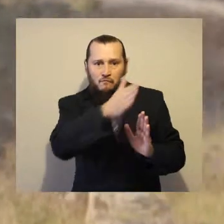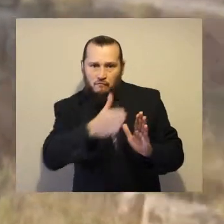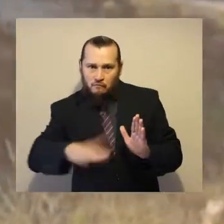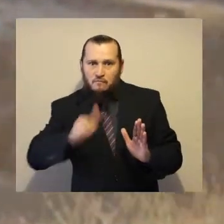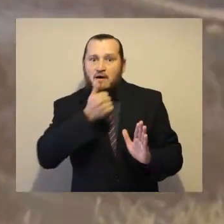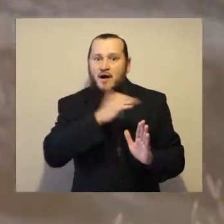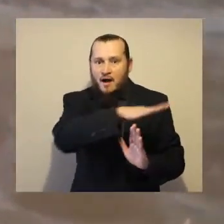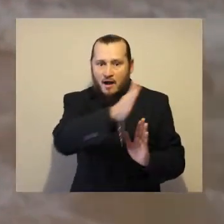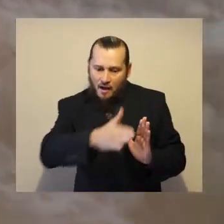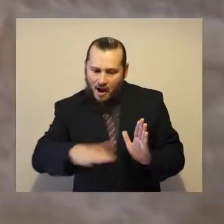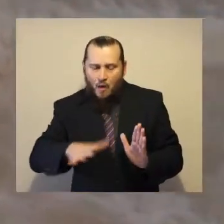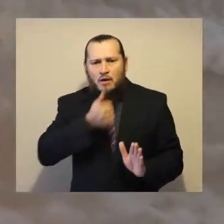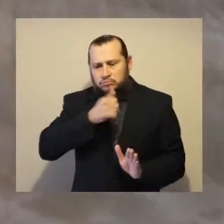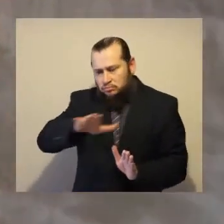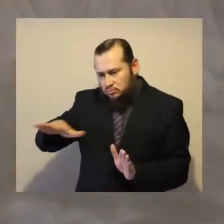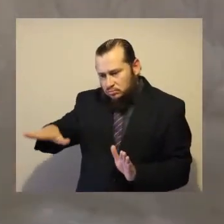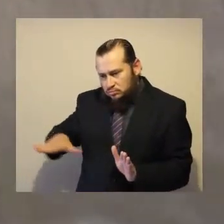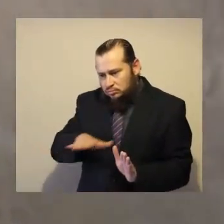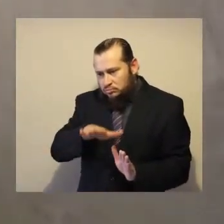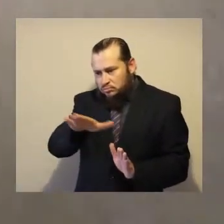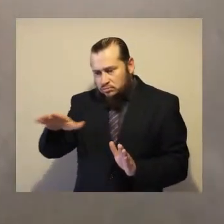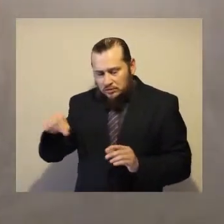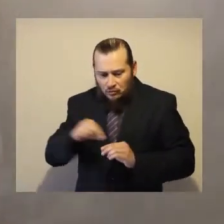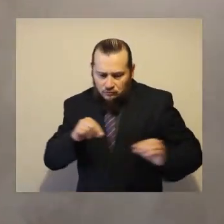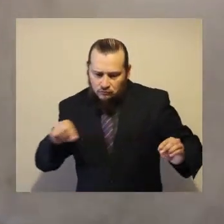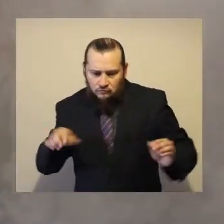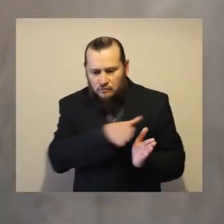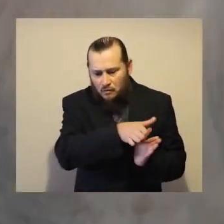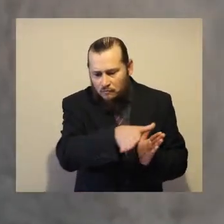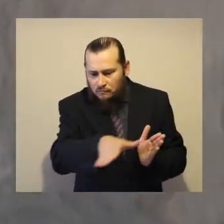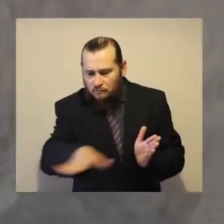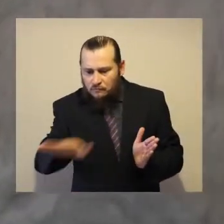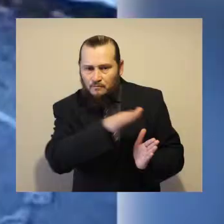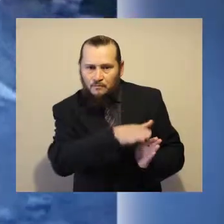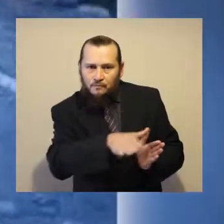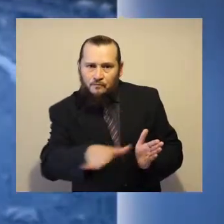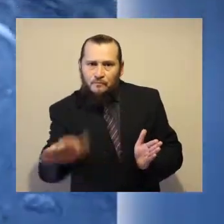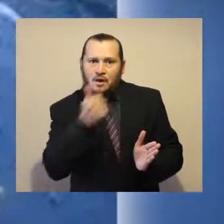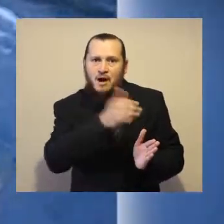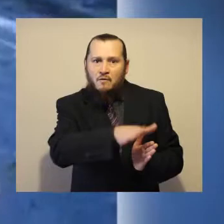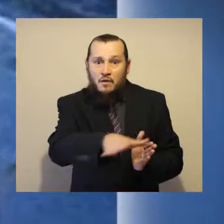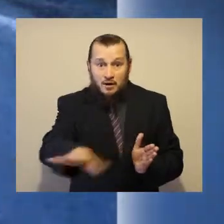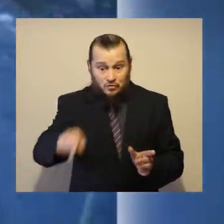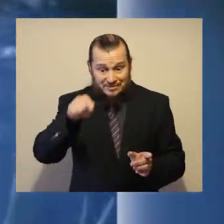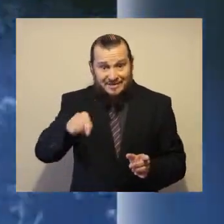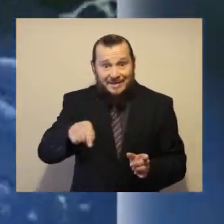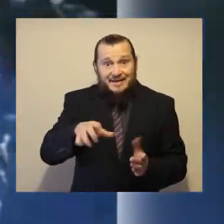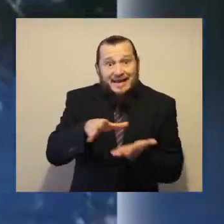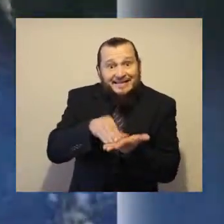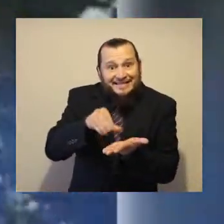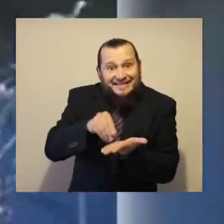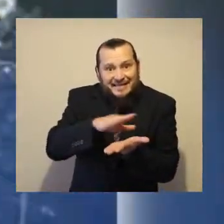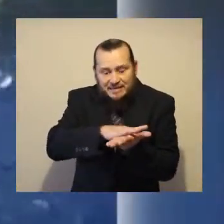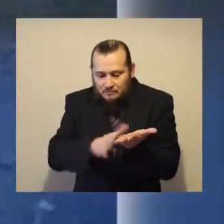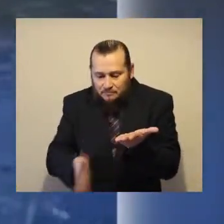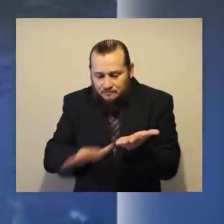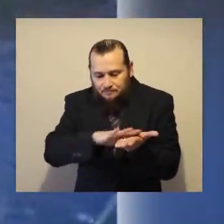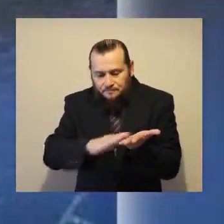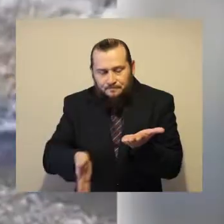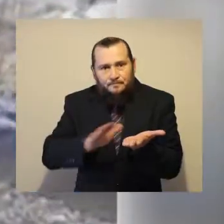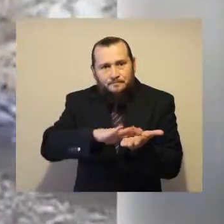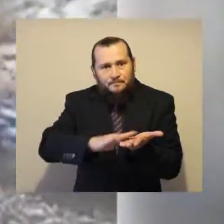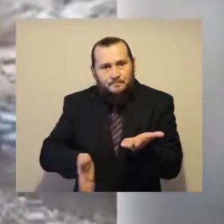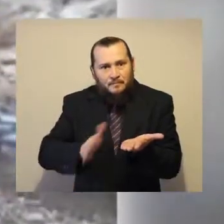invade la zona a partir de las lagunas encadenadas que derraman sus aguas allí. Como consecuencia de esto, los sedimentos sufren